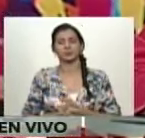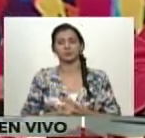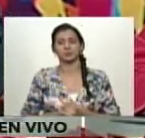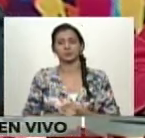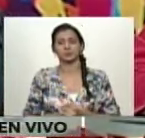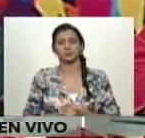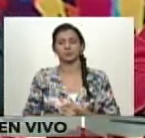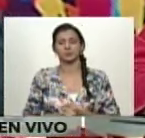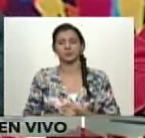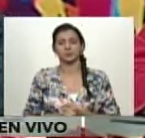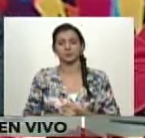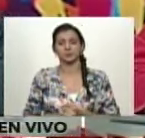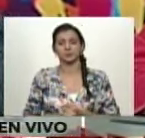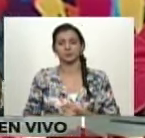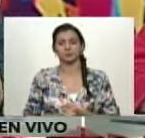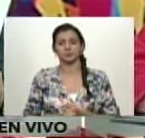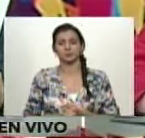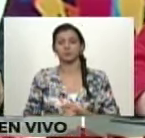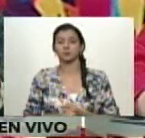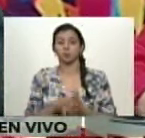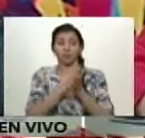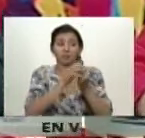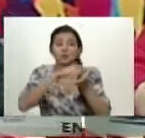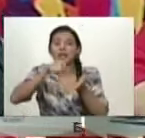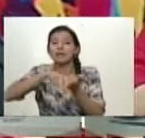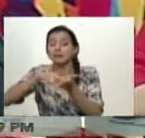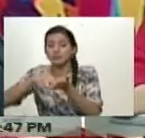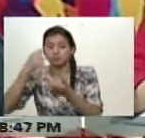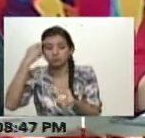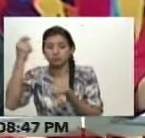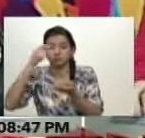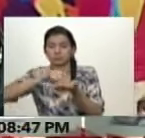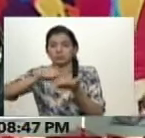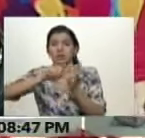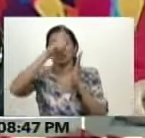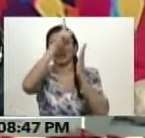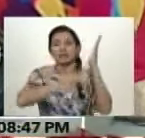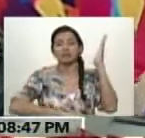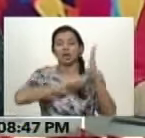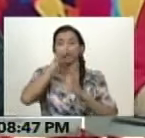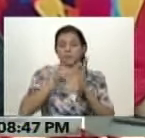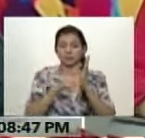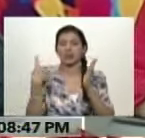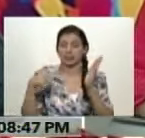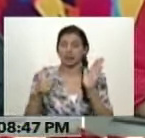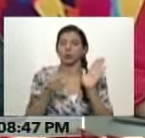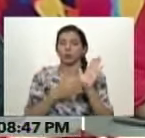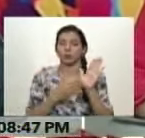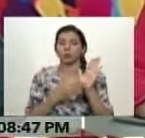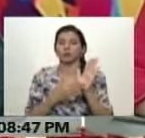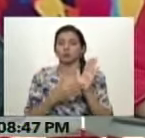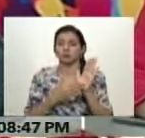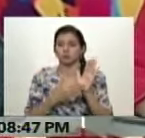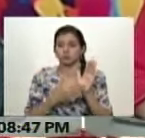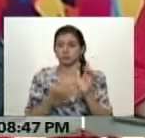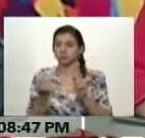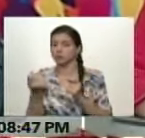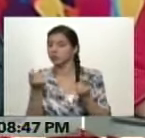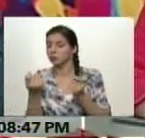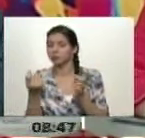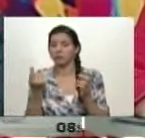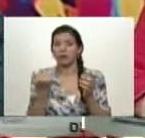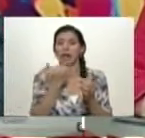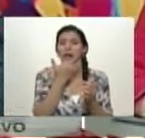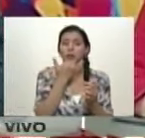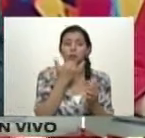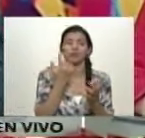para que tomen nota, aquí está la lista completa, ¿verdad? No se queda ninguno. Si se queda, me